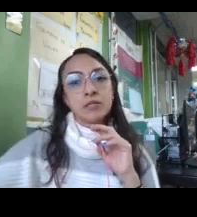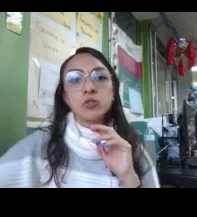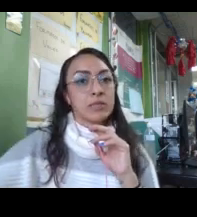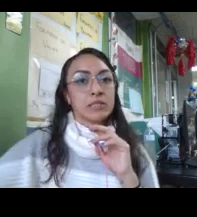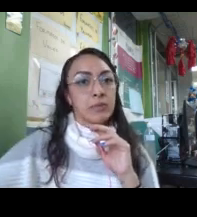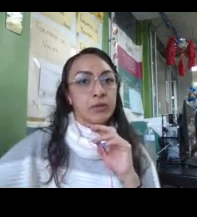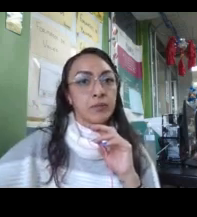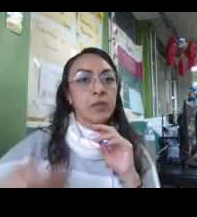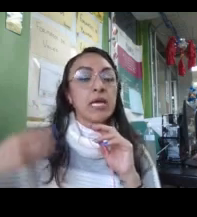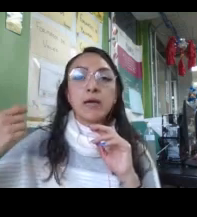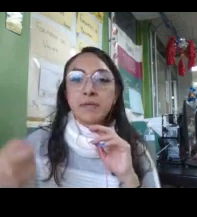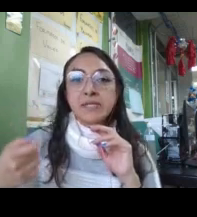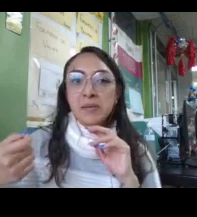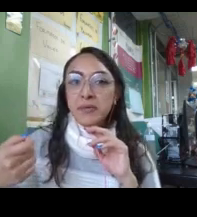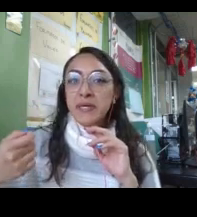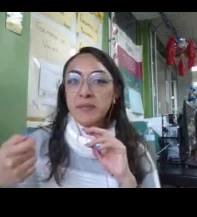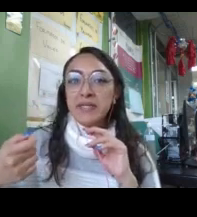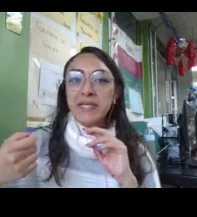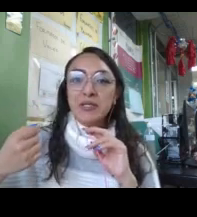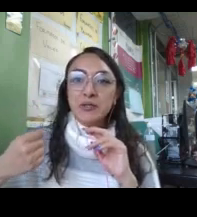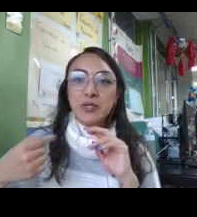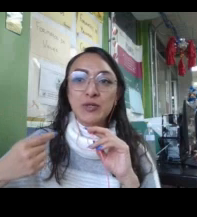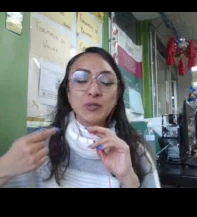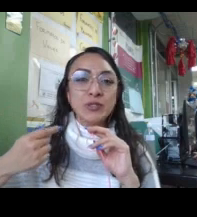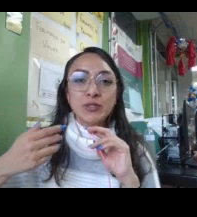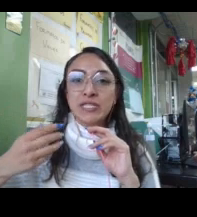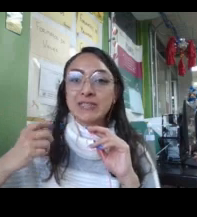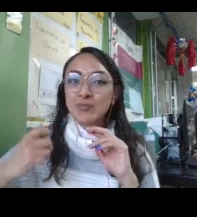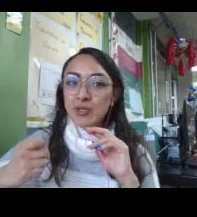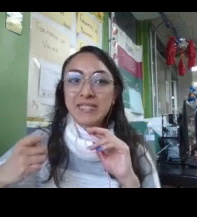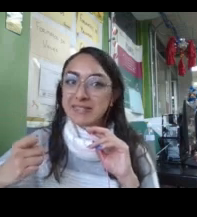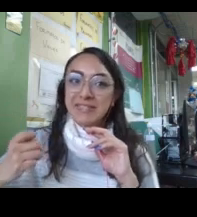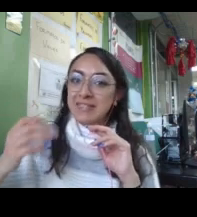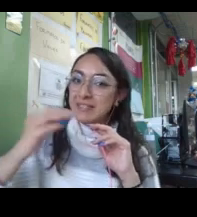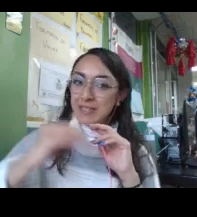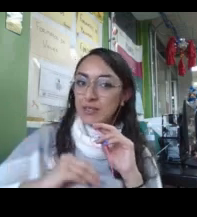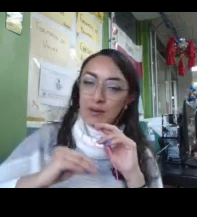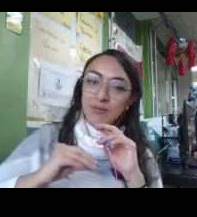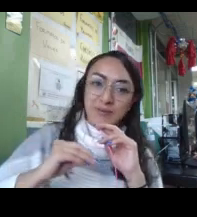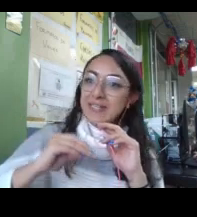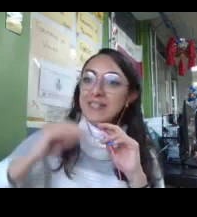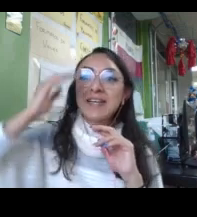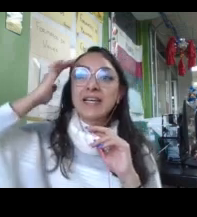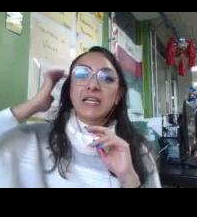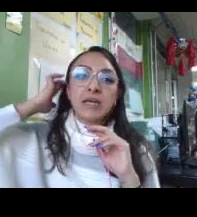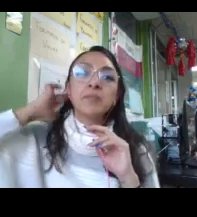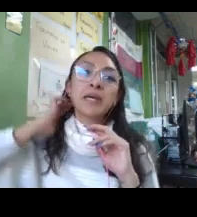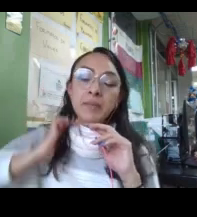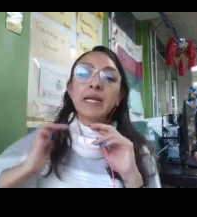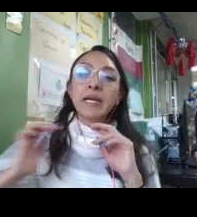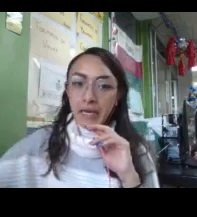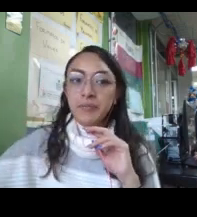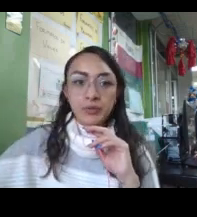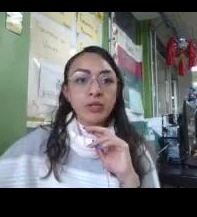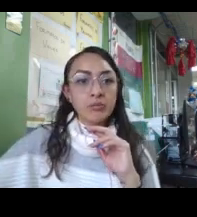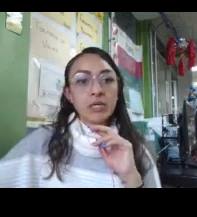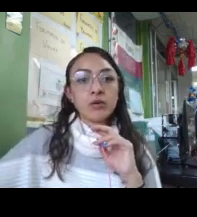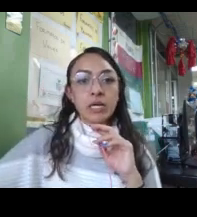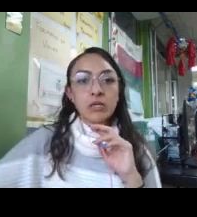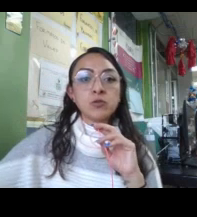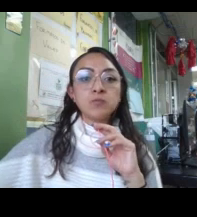aprendizaje va a ser mucho más rápido. Empiecen a poner en práctica con sus alumnos cosas muy sencillitas que ahorita vamos a ver y van a ver el